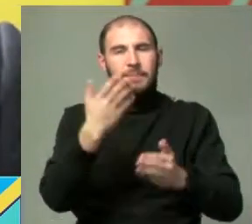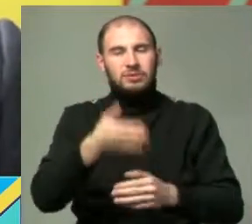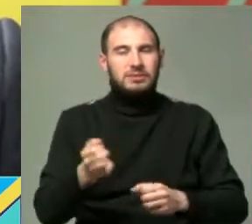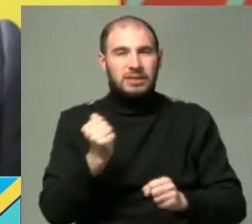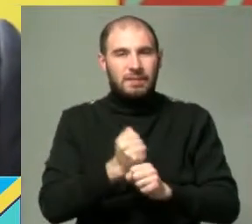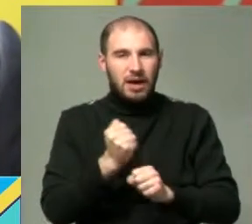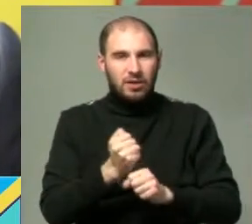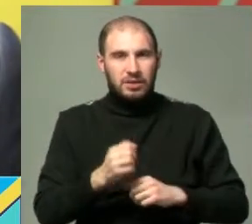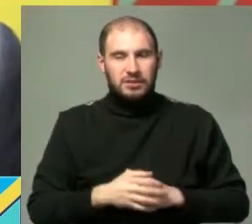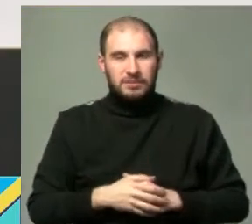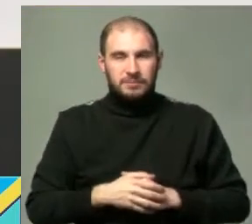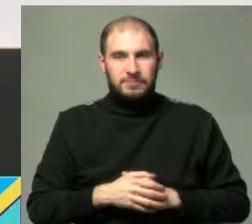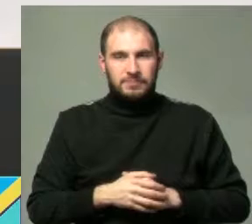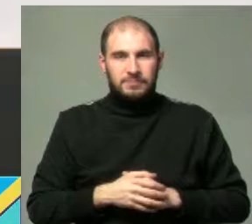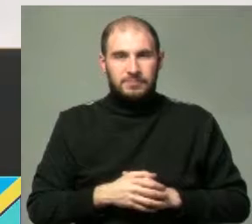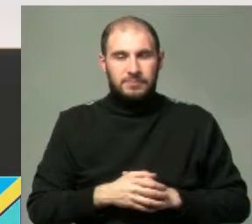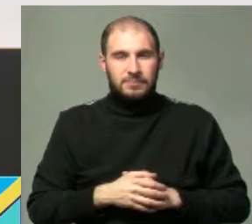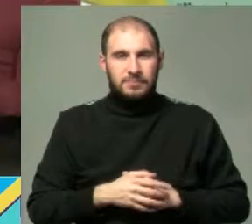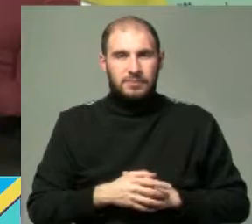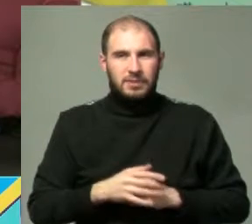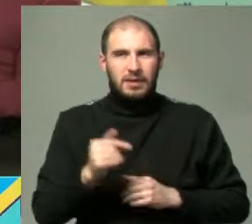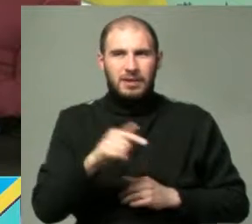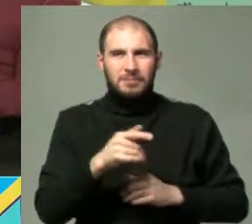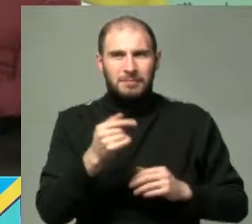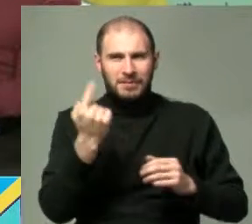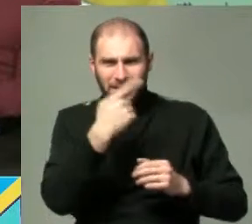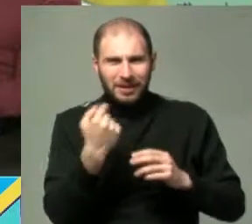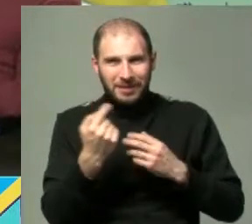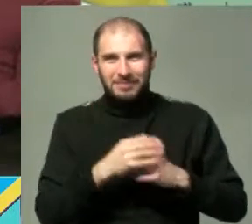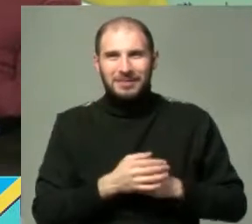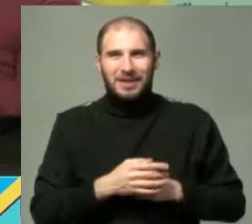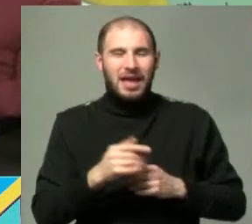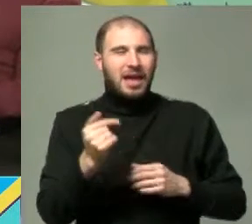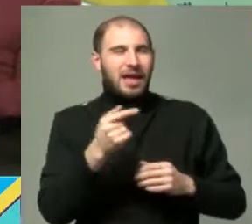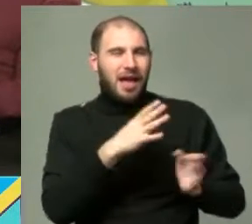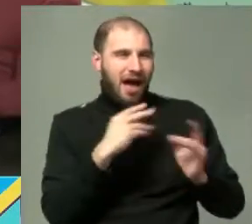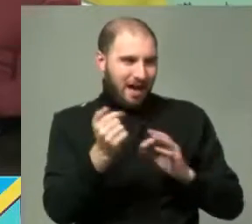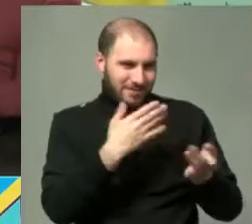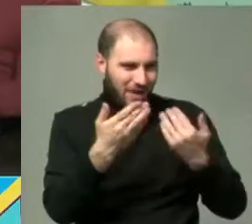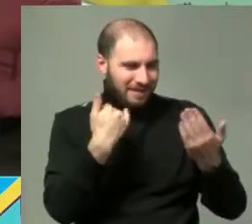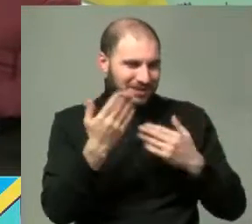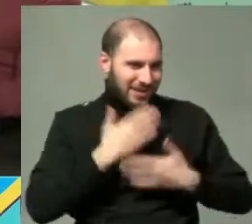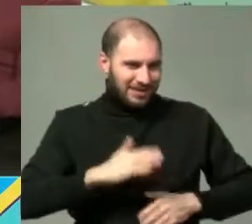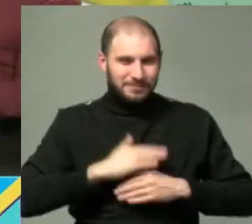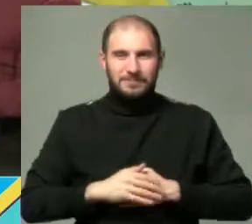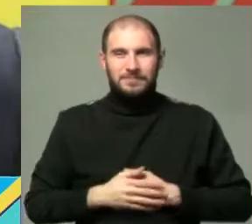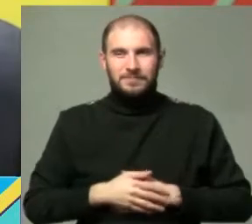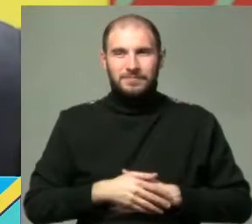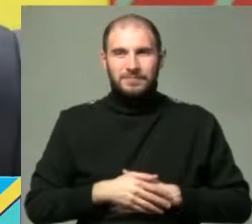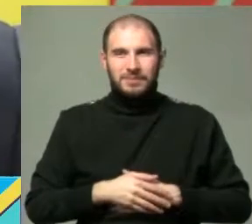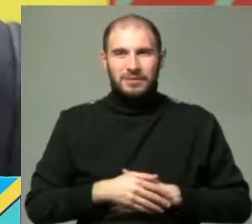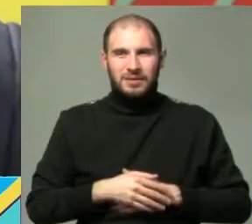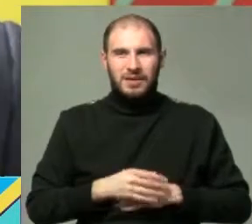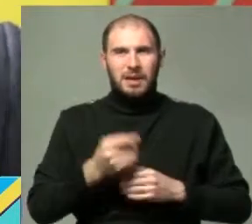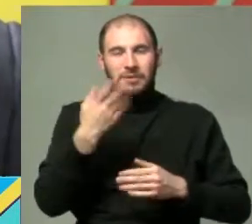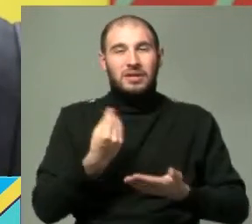trabajadores a... Me pone nervioso el cartel. No, está bien, vos el cartel es para nosotros, vos tranquilo. El